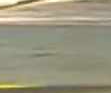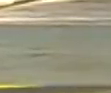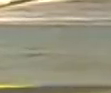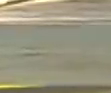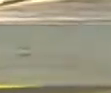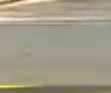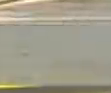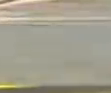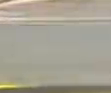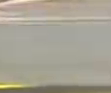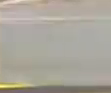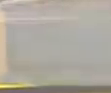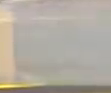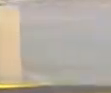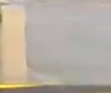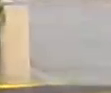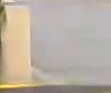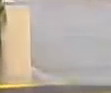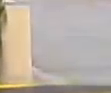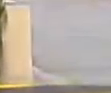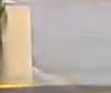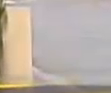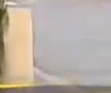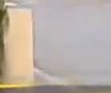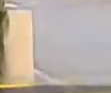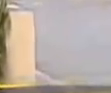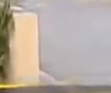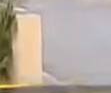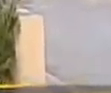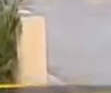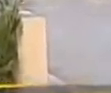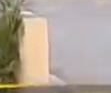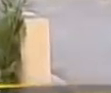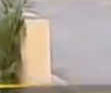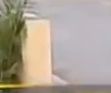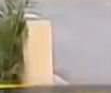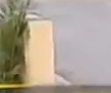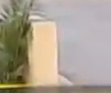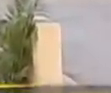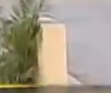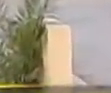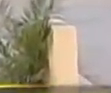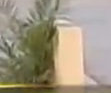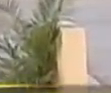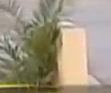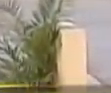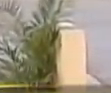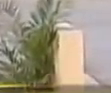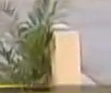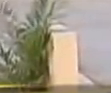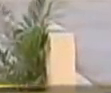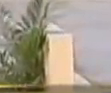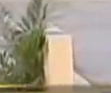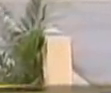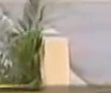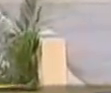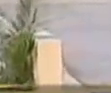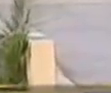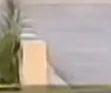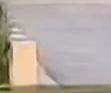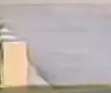se detenga, que nosotros vayamos viendo con visión los nuevos métodos creativos ante la